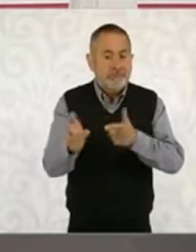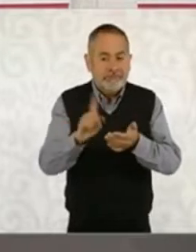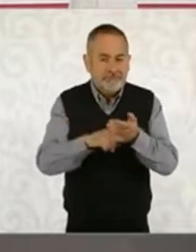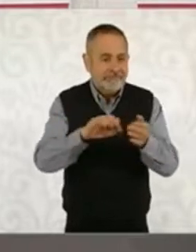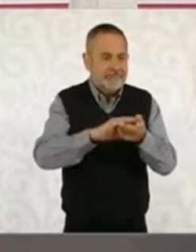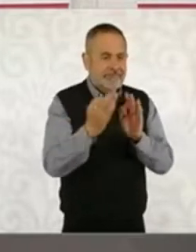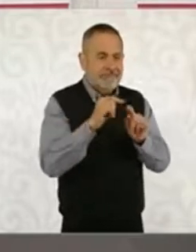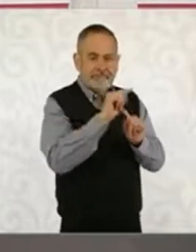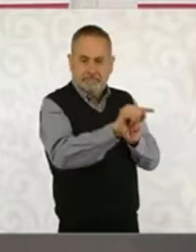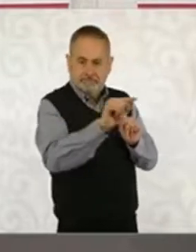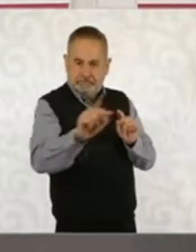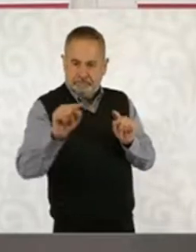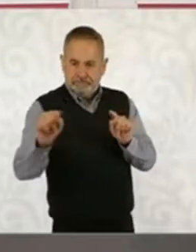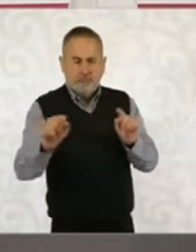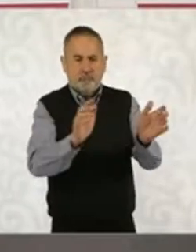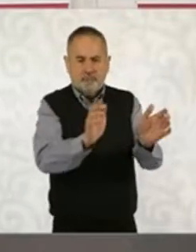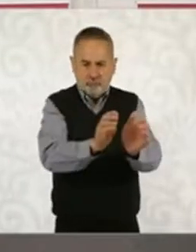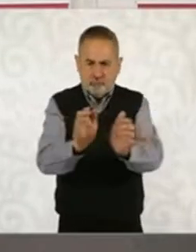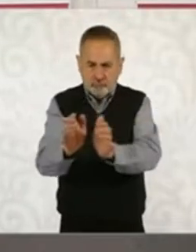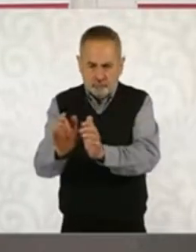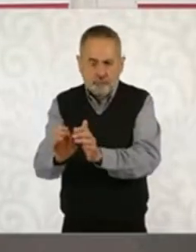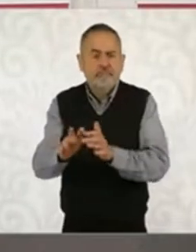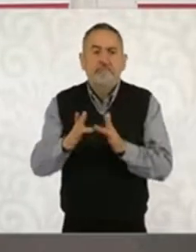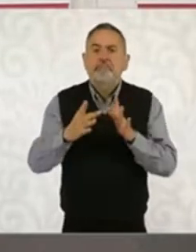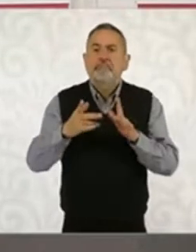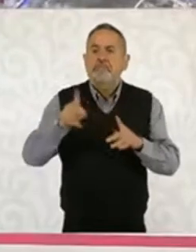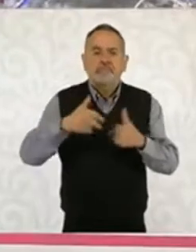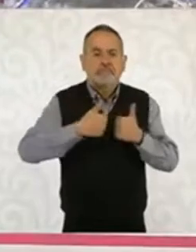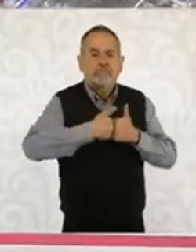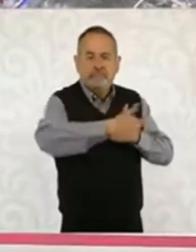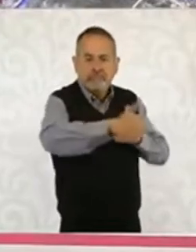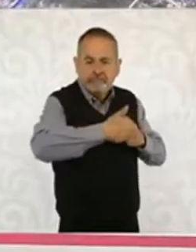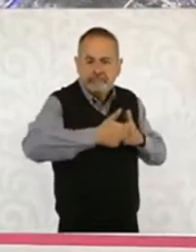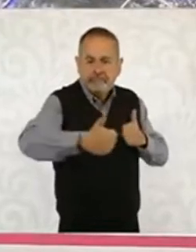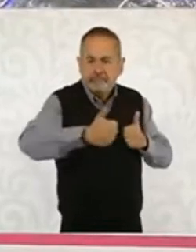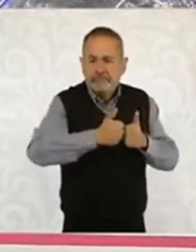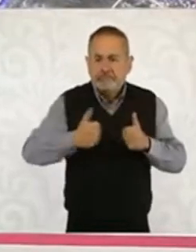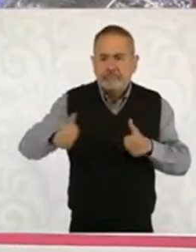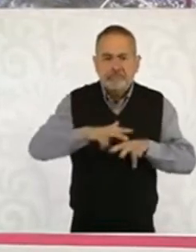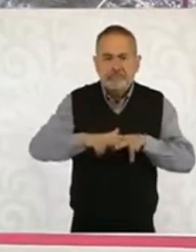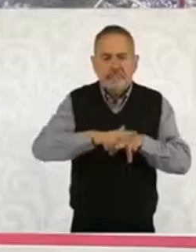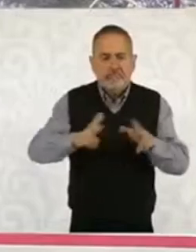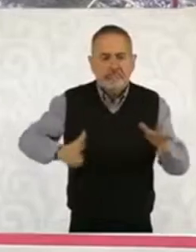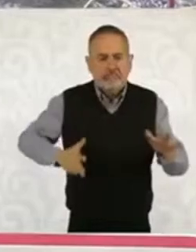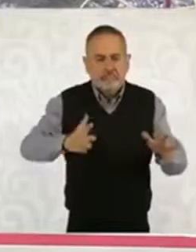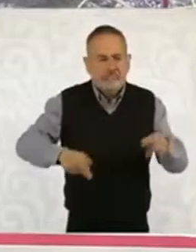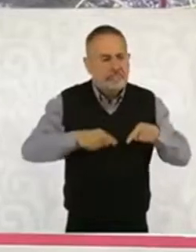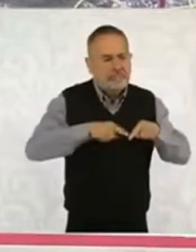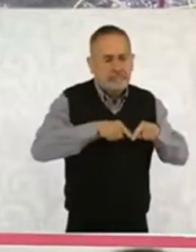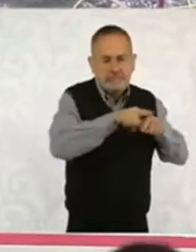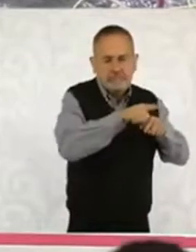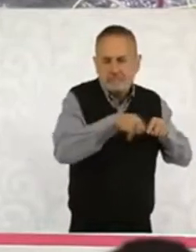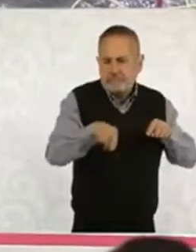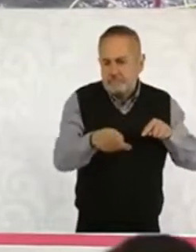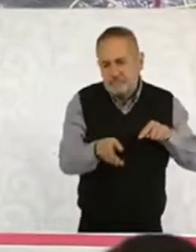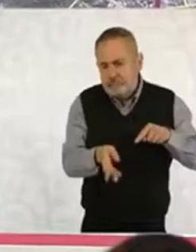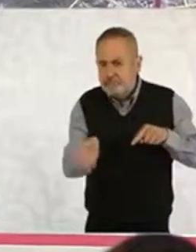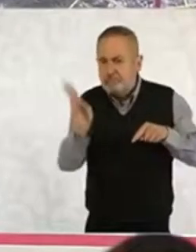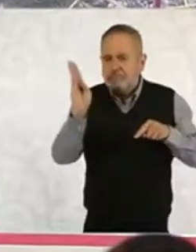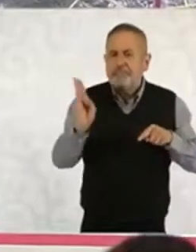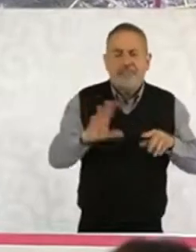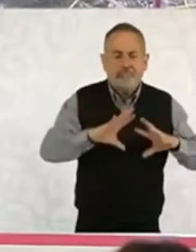también son más pequeñas, pero que les ofrece conectividad el tren. En este caso, les decía yo, hay